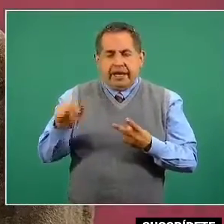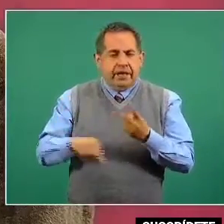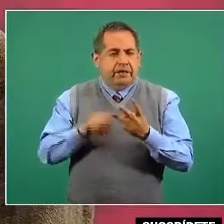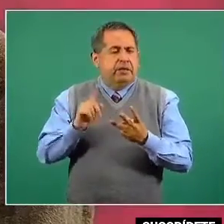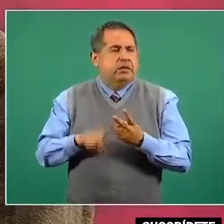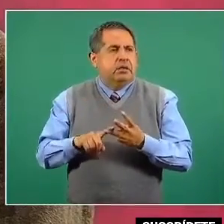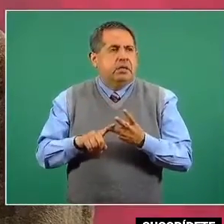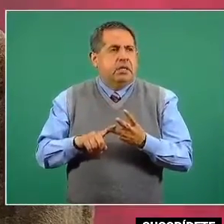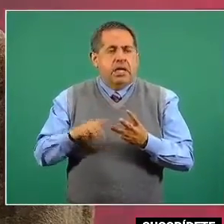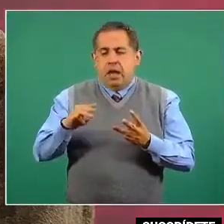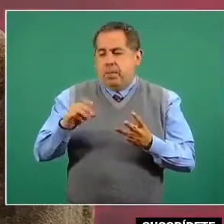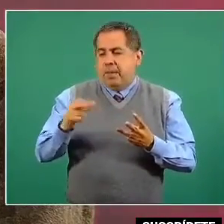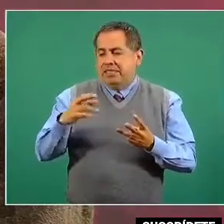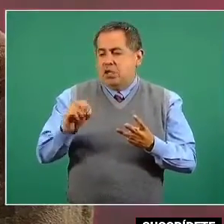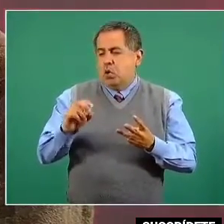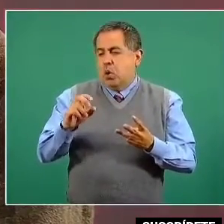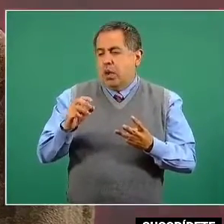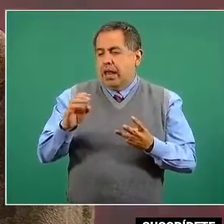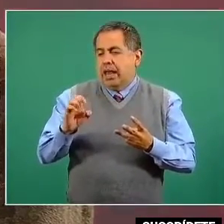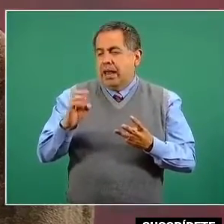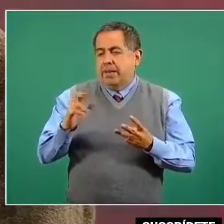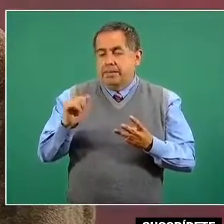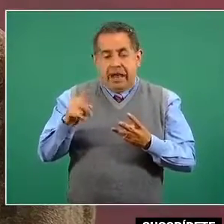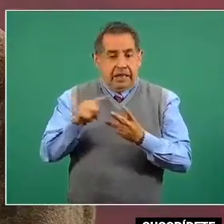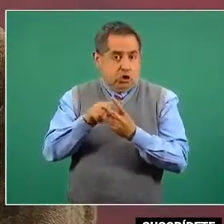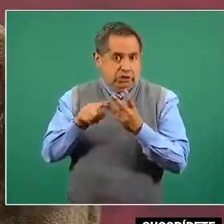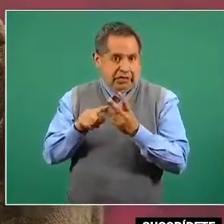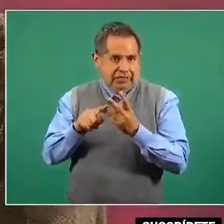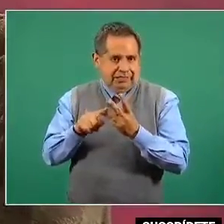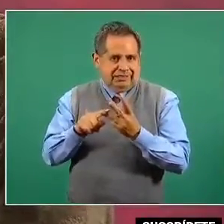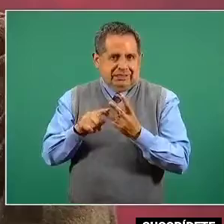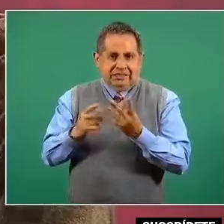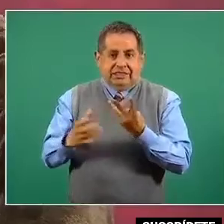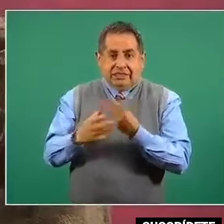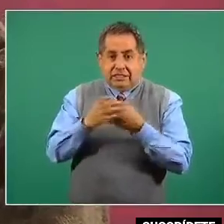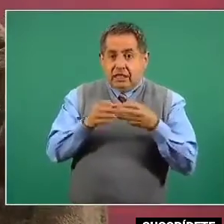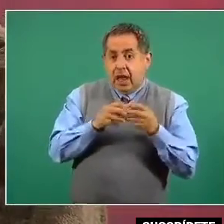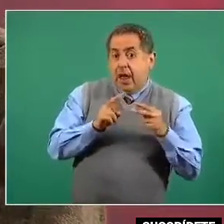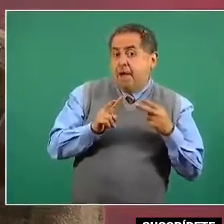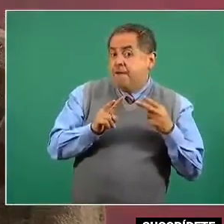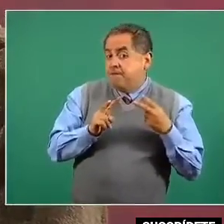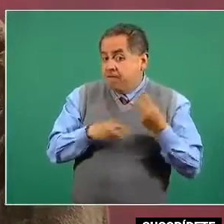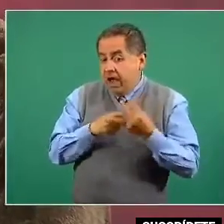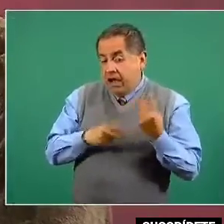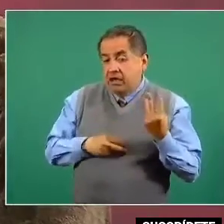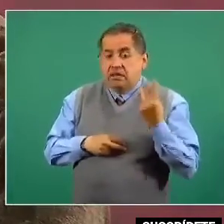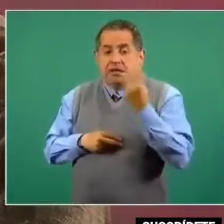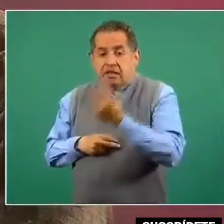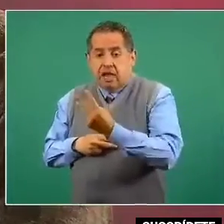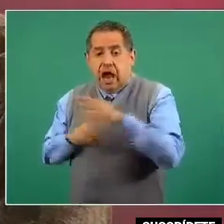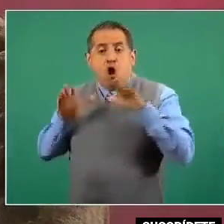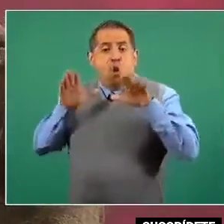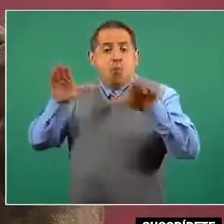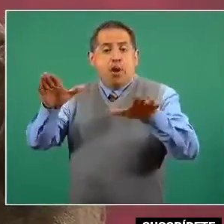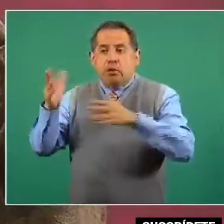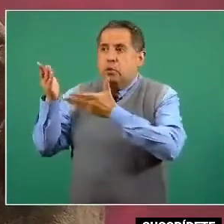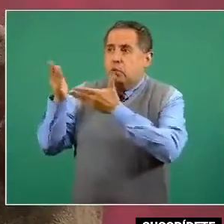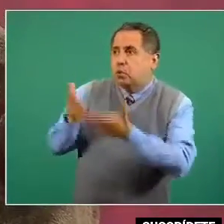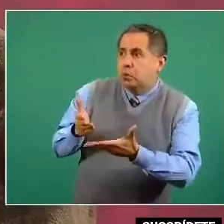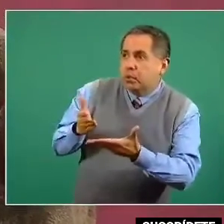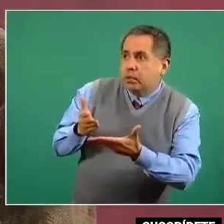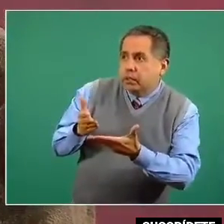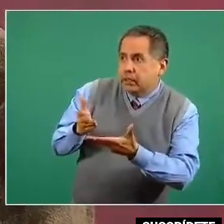y el licenciado Marcelo Ebrard, secretario de Relaciones Exteriores, irán al aeropuerto a recibir el embarque y comentarán